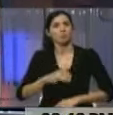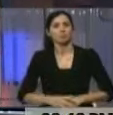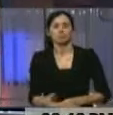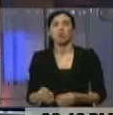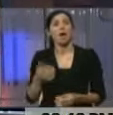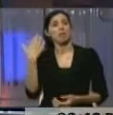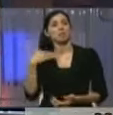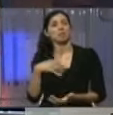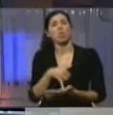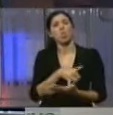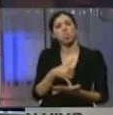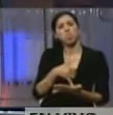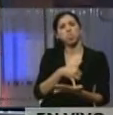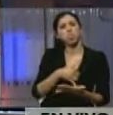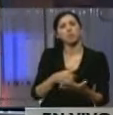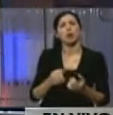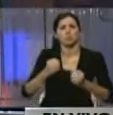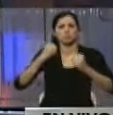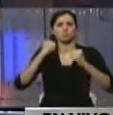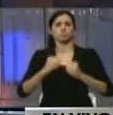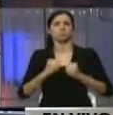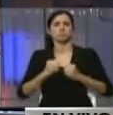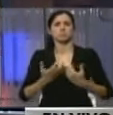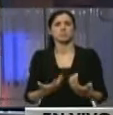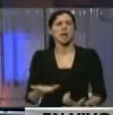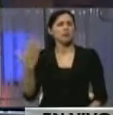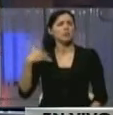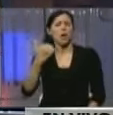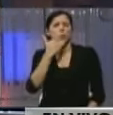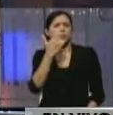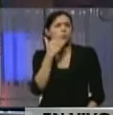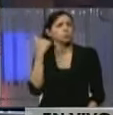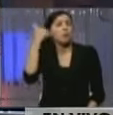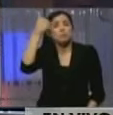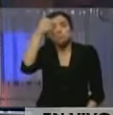pie luego de tantos siglos de abuso.